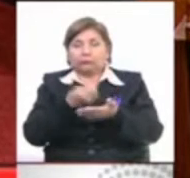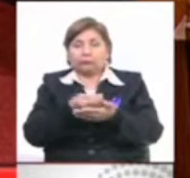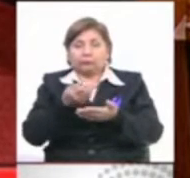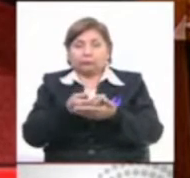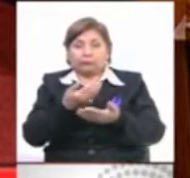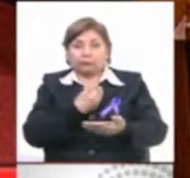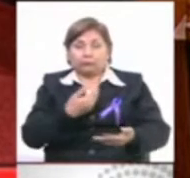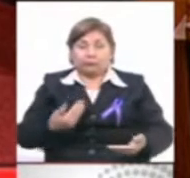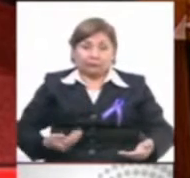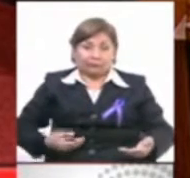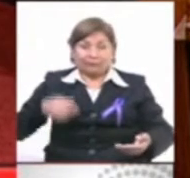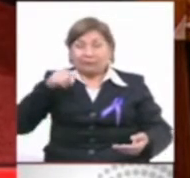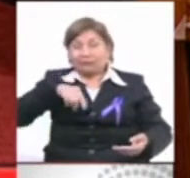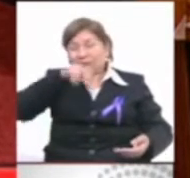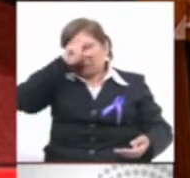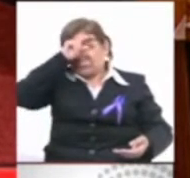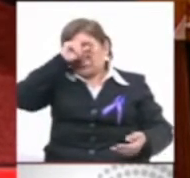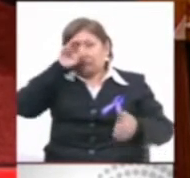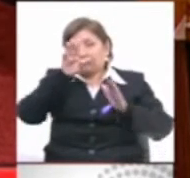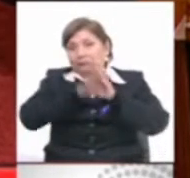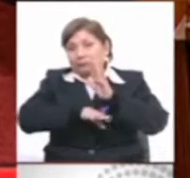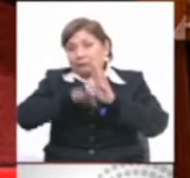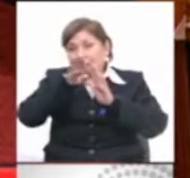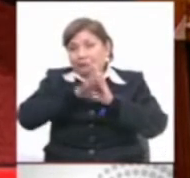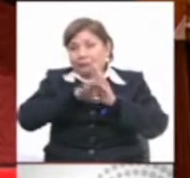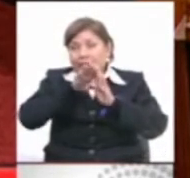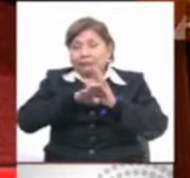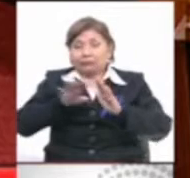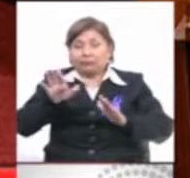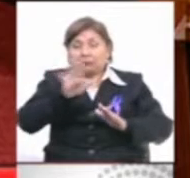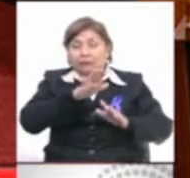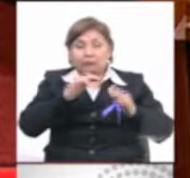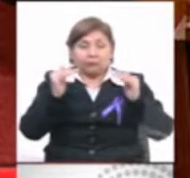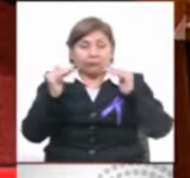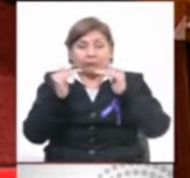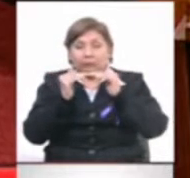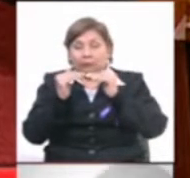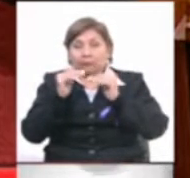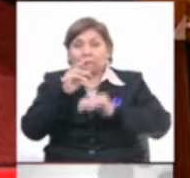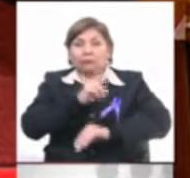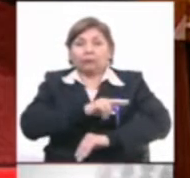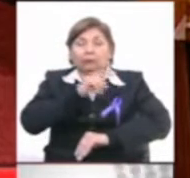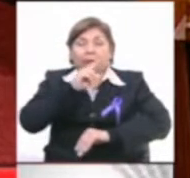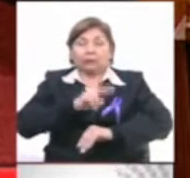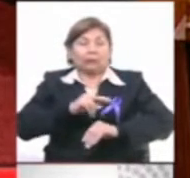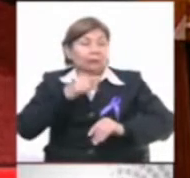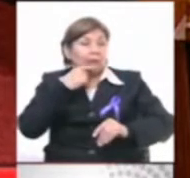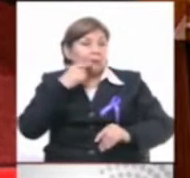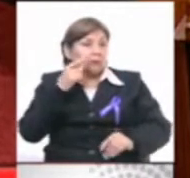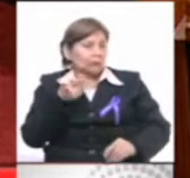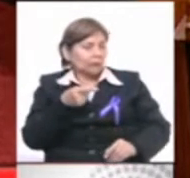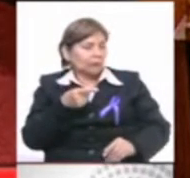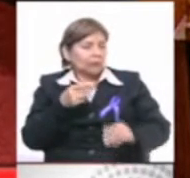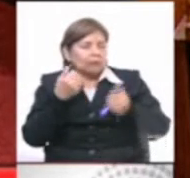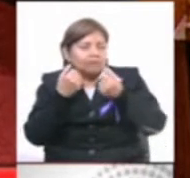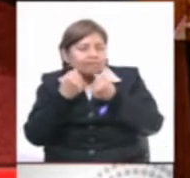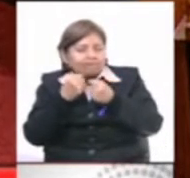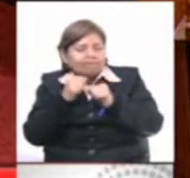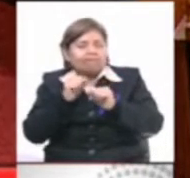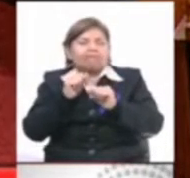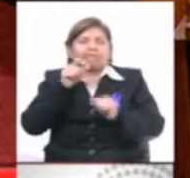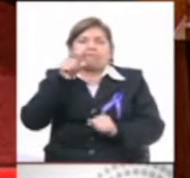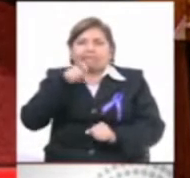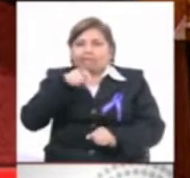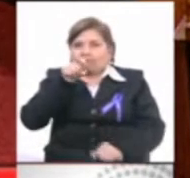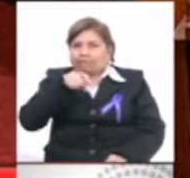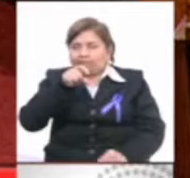público de nuestro país se encuentran por debajo de sus pares de la región. Por ello, mayores esfuerzos son